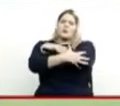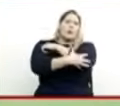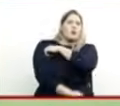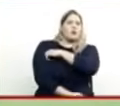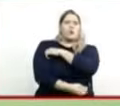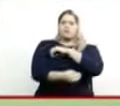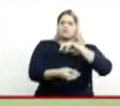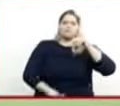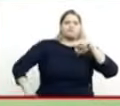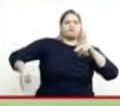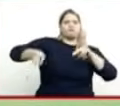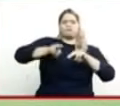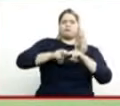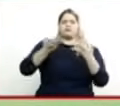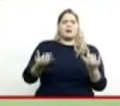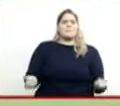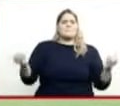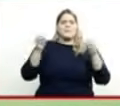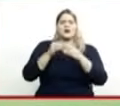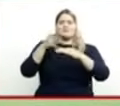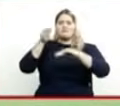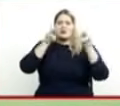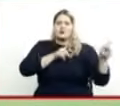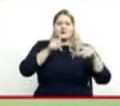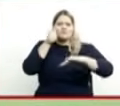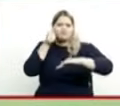aumentaron el flujo de migrantes.